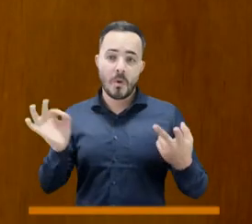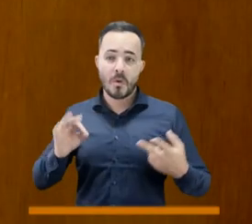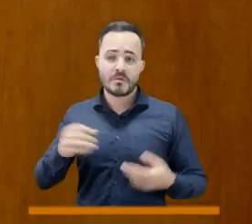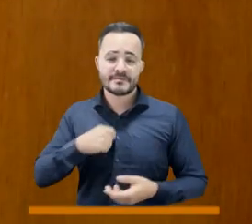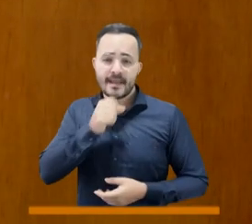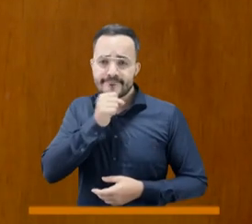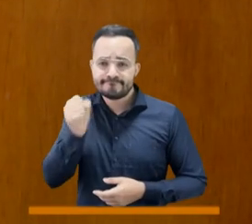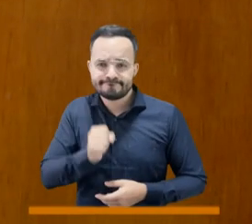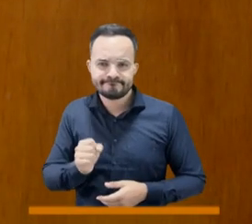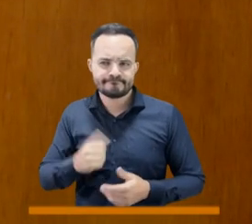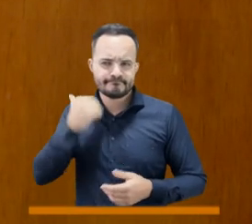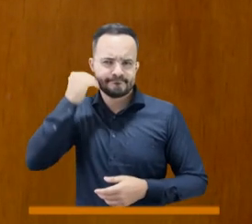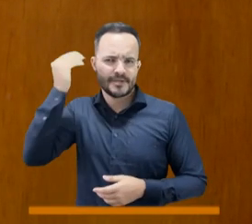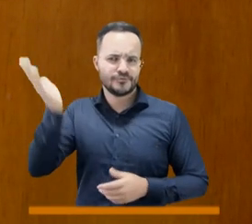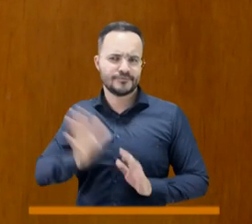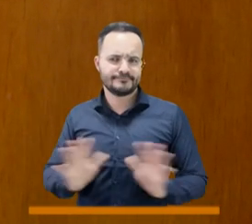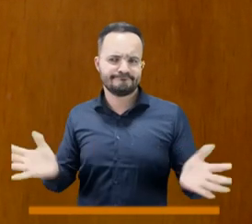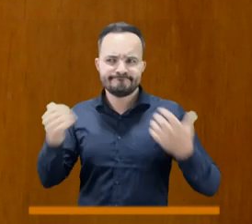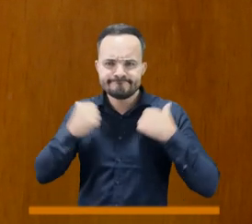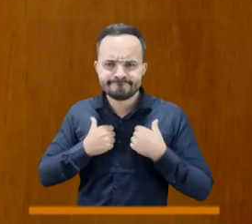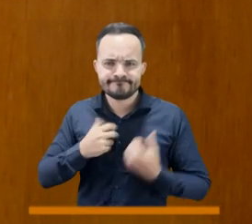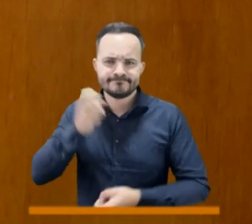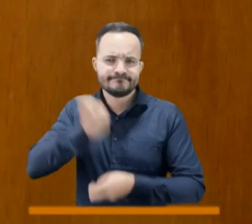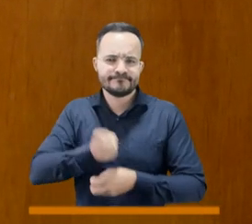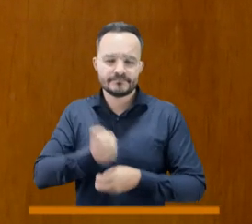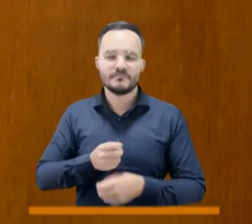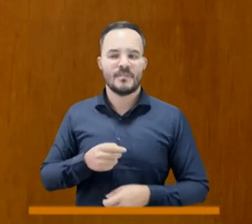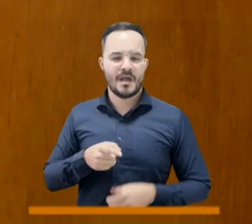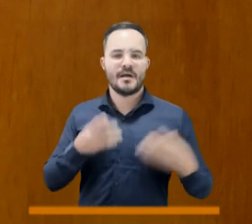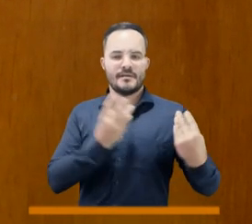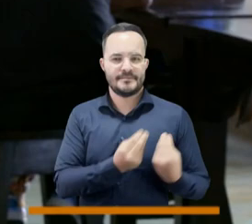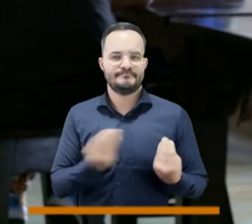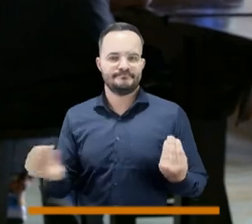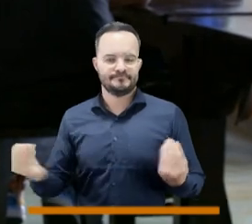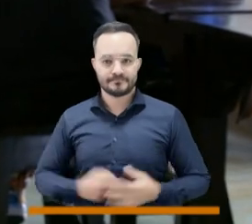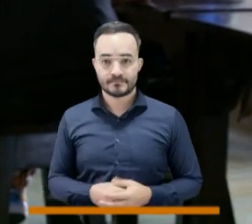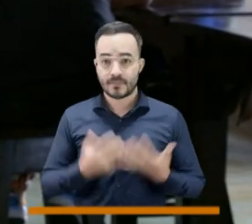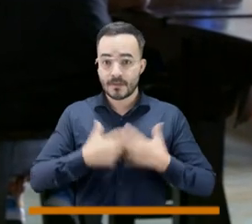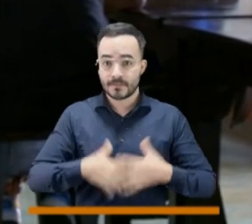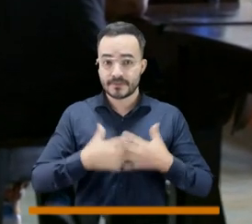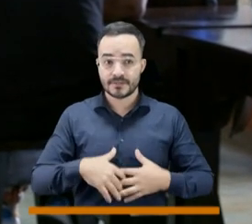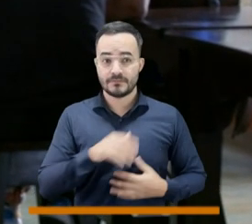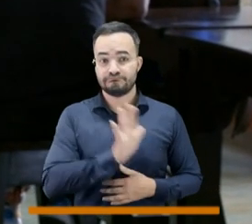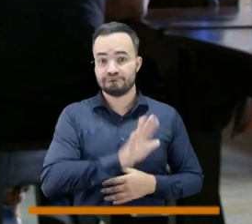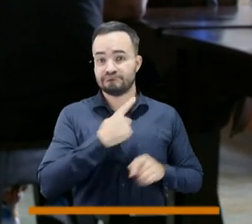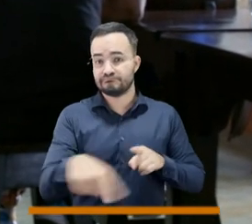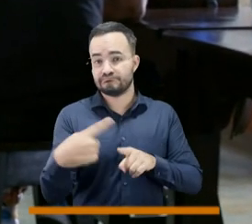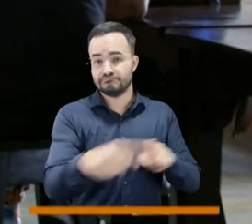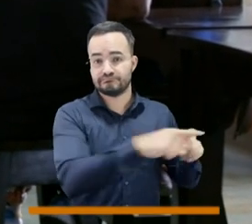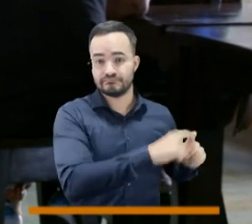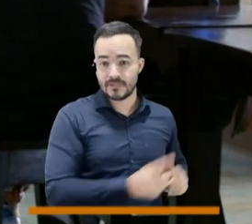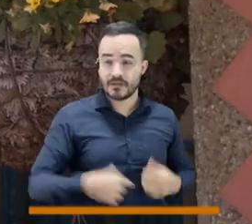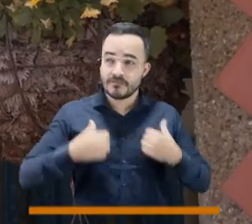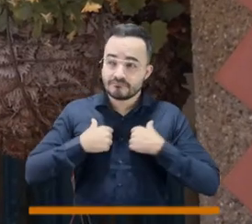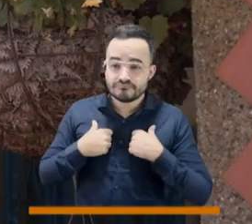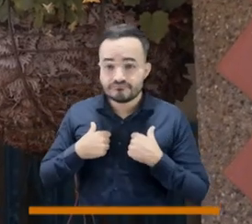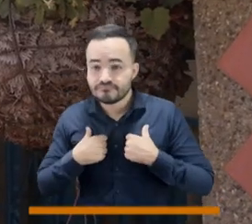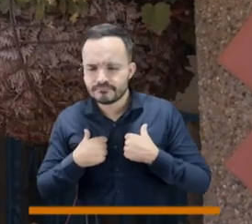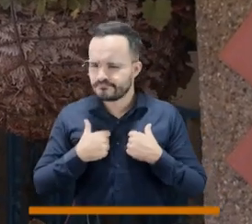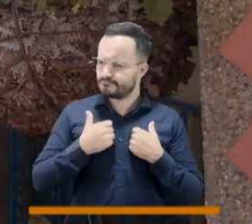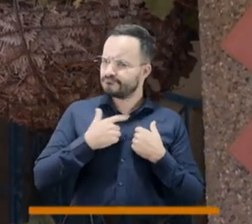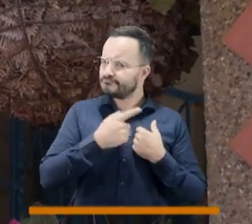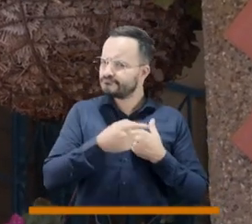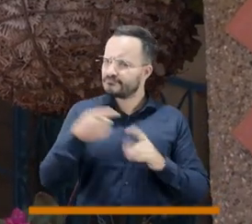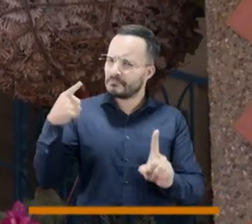que ya tiene mucha edad, ya no puede cargar la silleta. Son empresas individuales que bajo la sombrilla de la Corporación Silletera